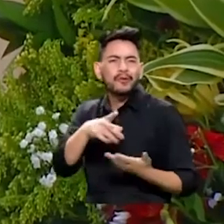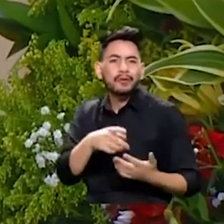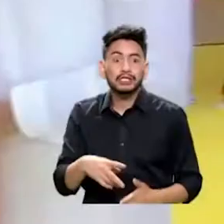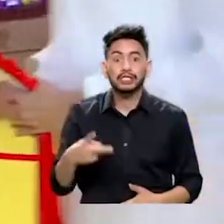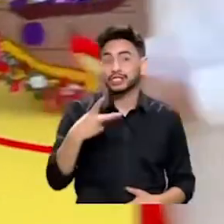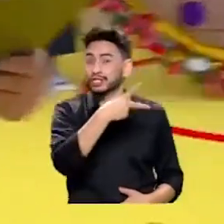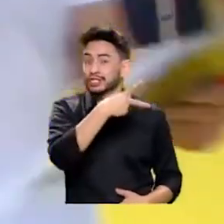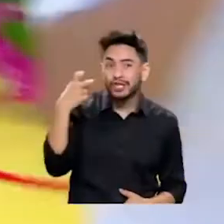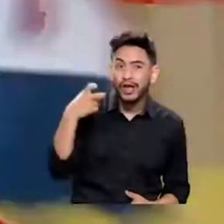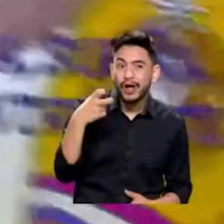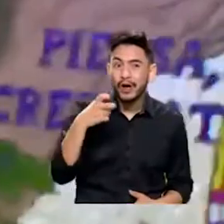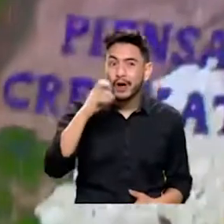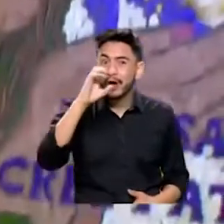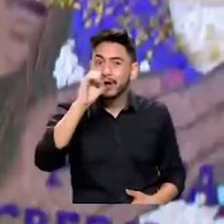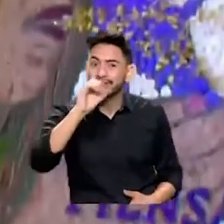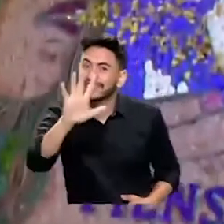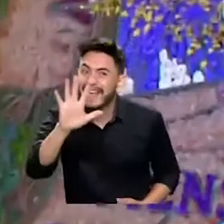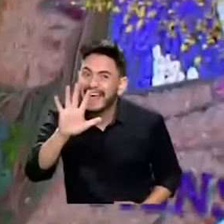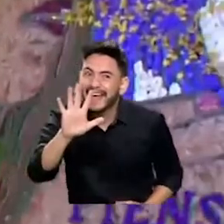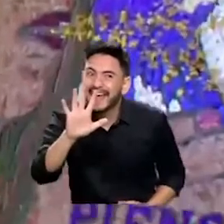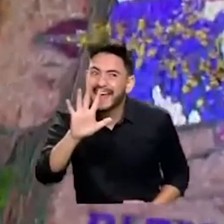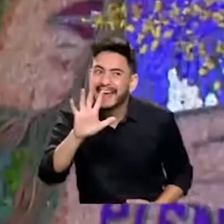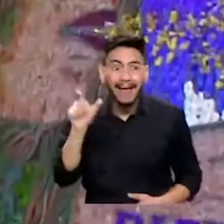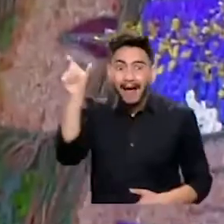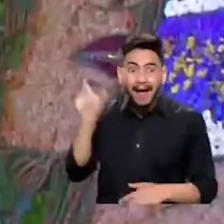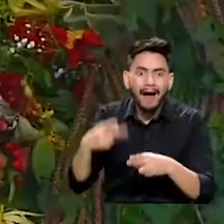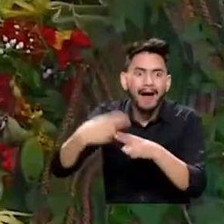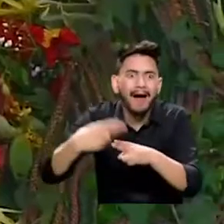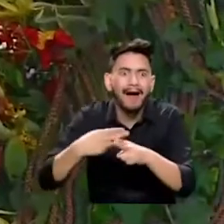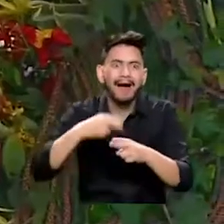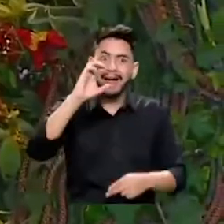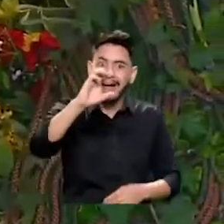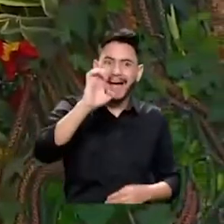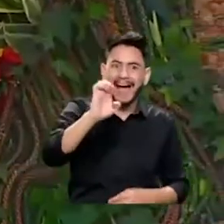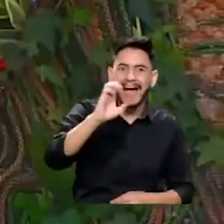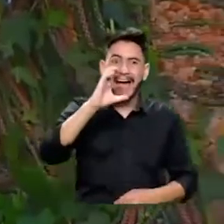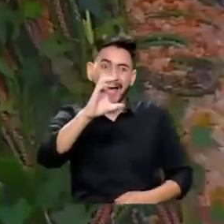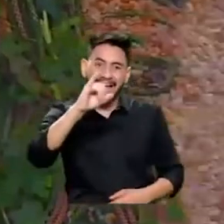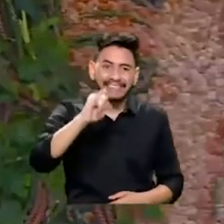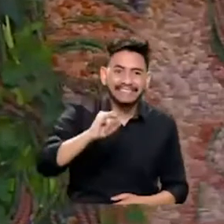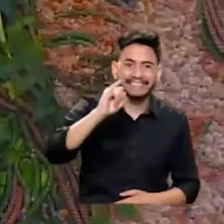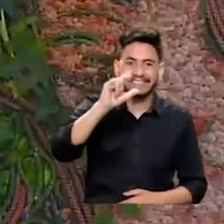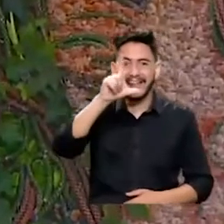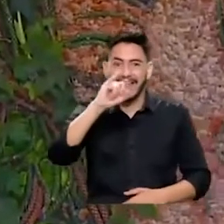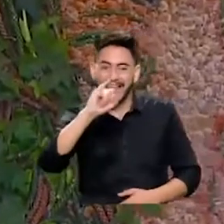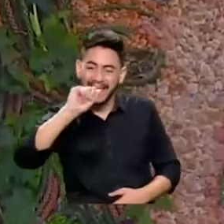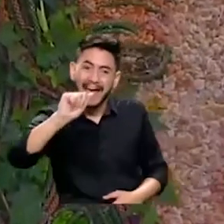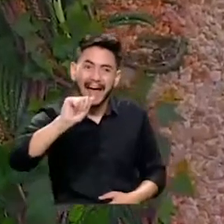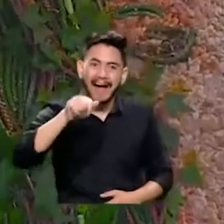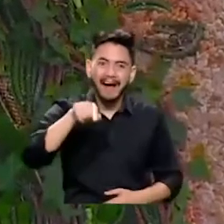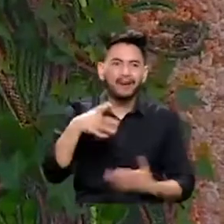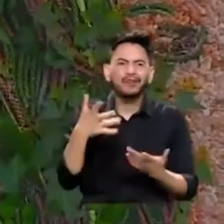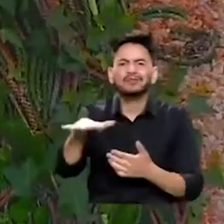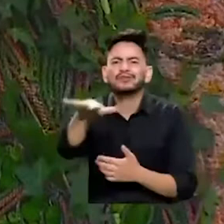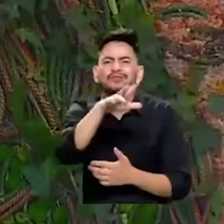205, Carmen Cecilia Londoño, Londoño, Vereda, Barro Blanco. Carmen Cecilia, eso, esas son